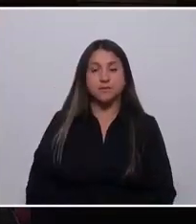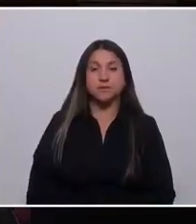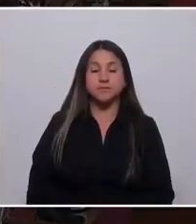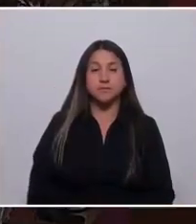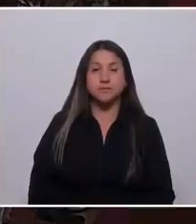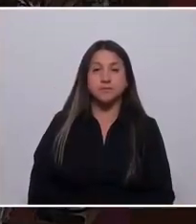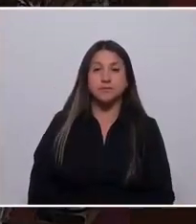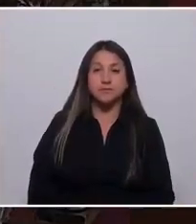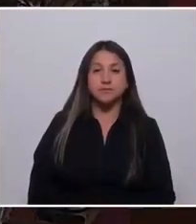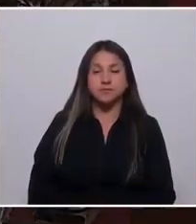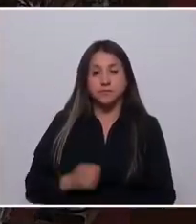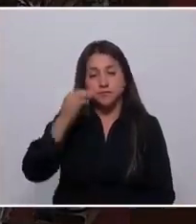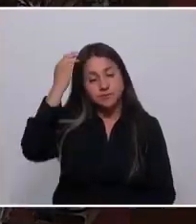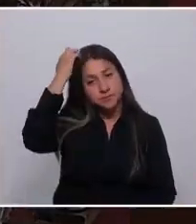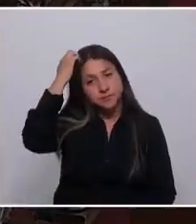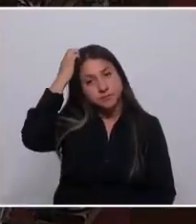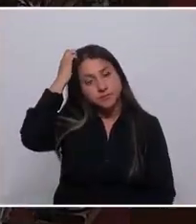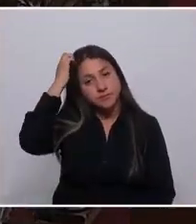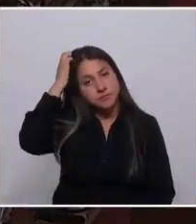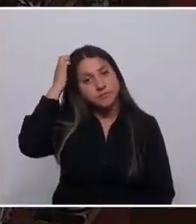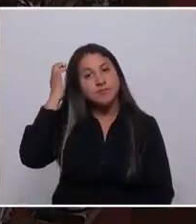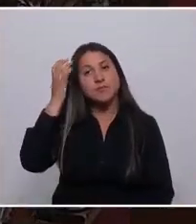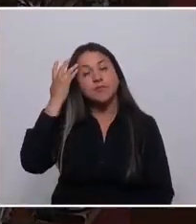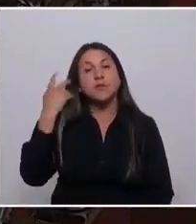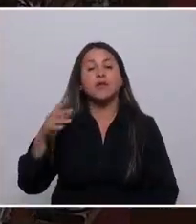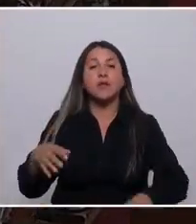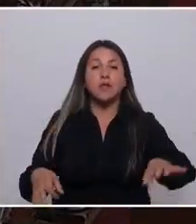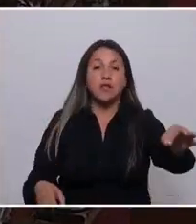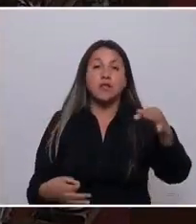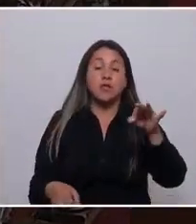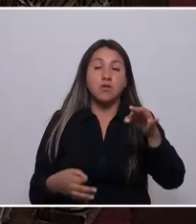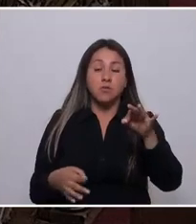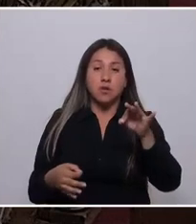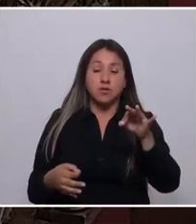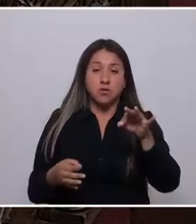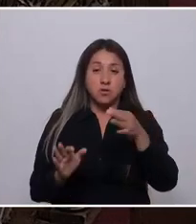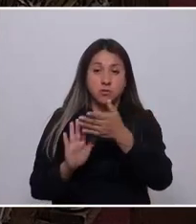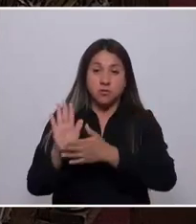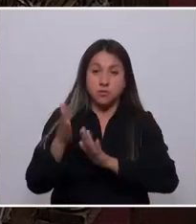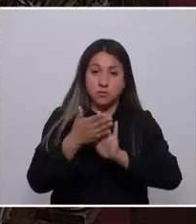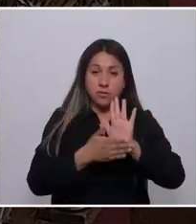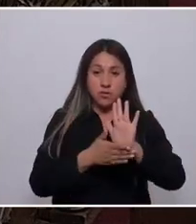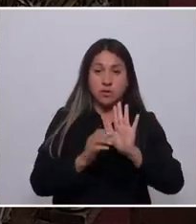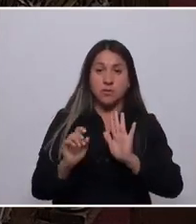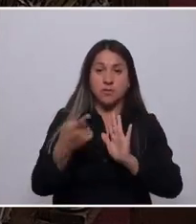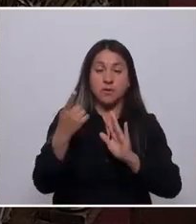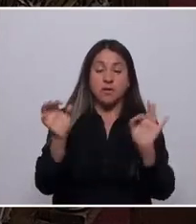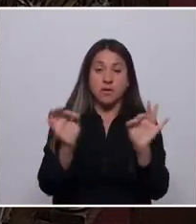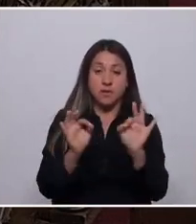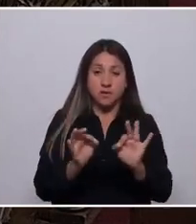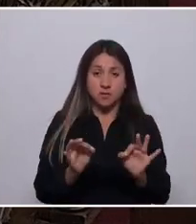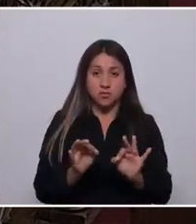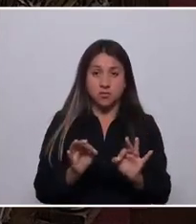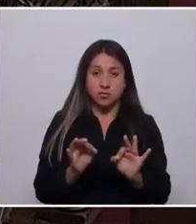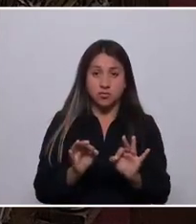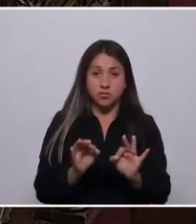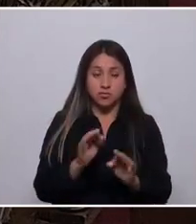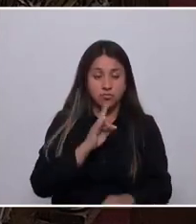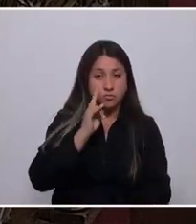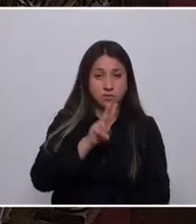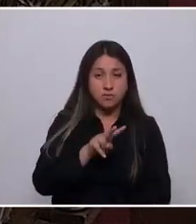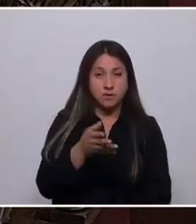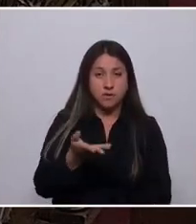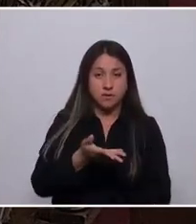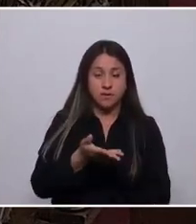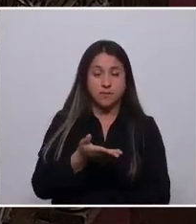Si ustedes ven en sus documentos comparados, la primera indicación que figura es